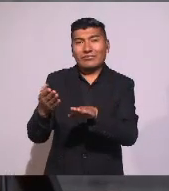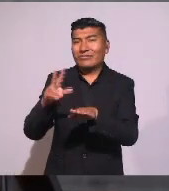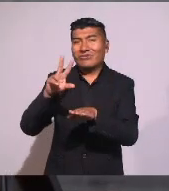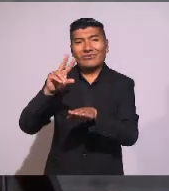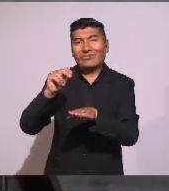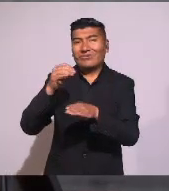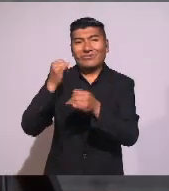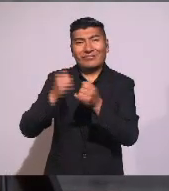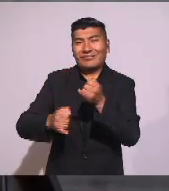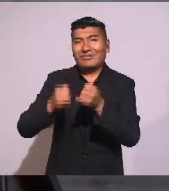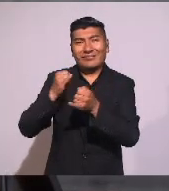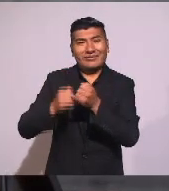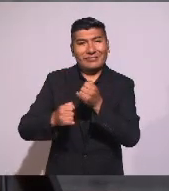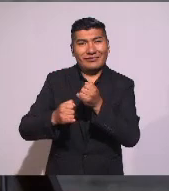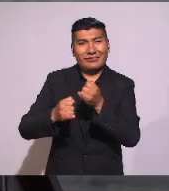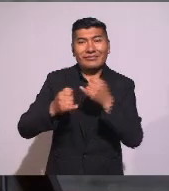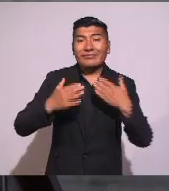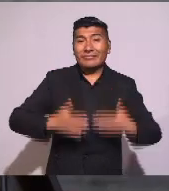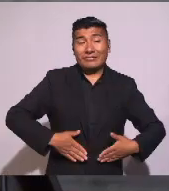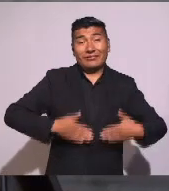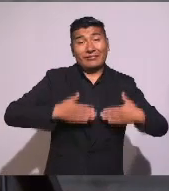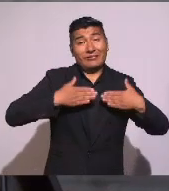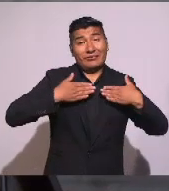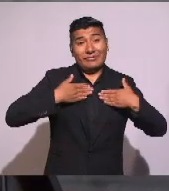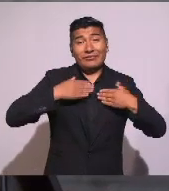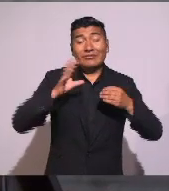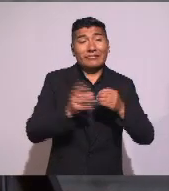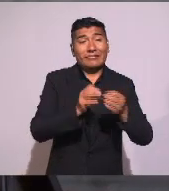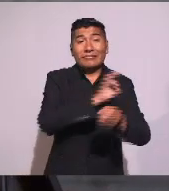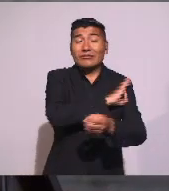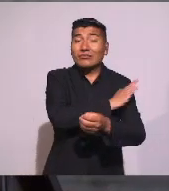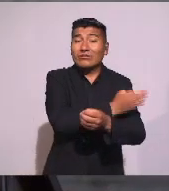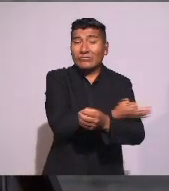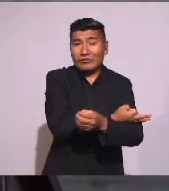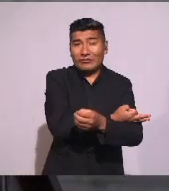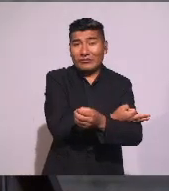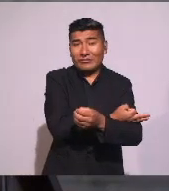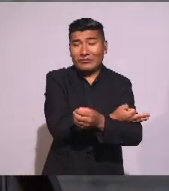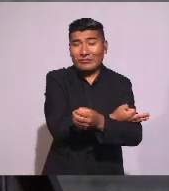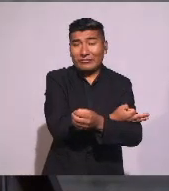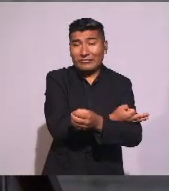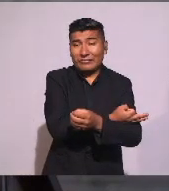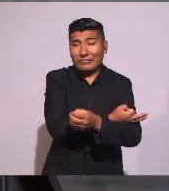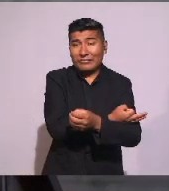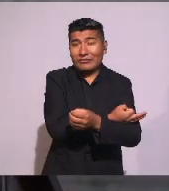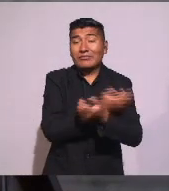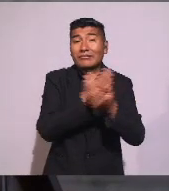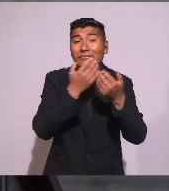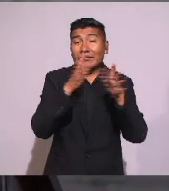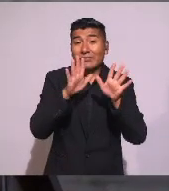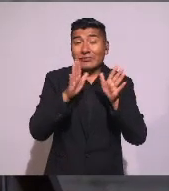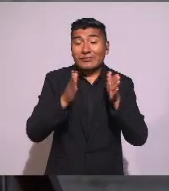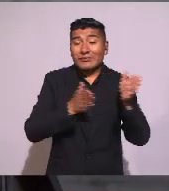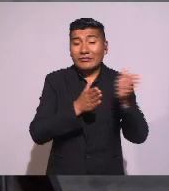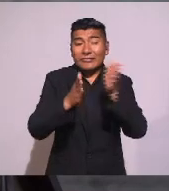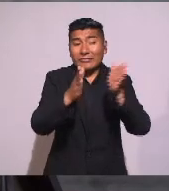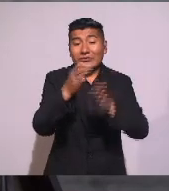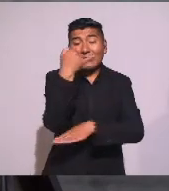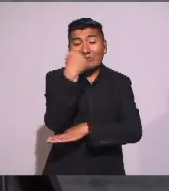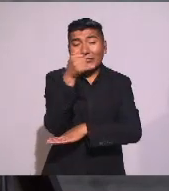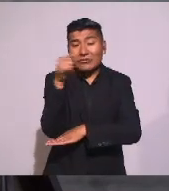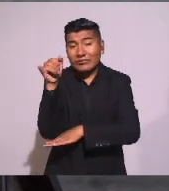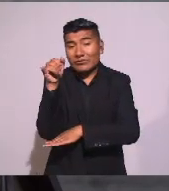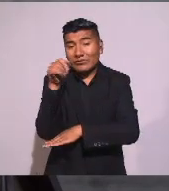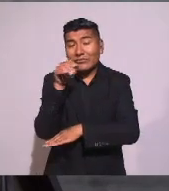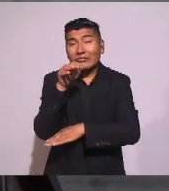acto la vida es más fuerte que la muerte interrumpiendo el camino hacia jerusalén y